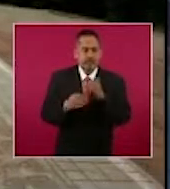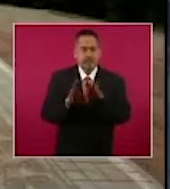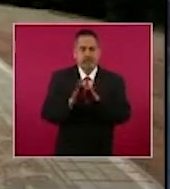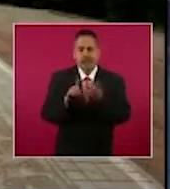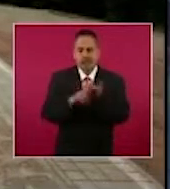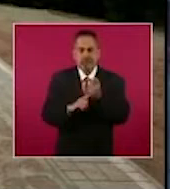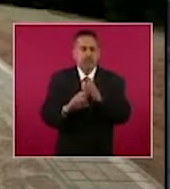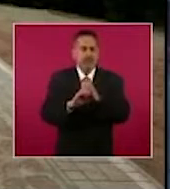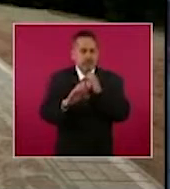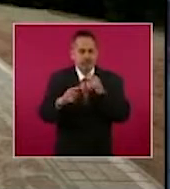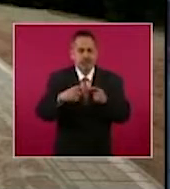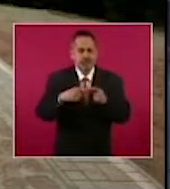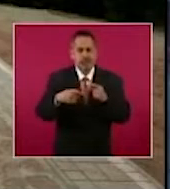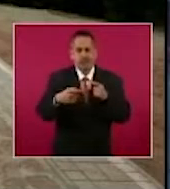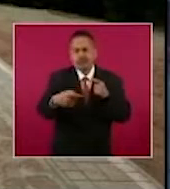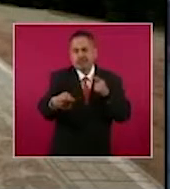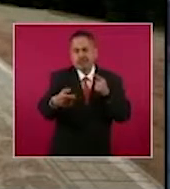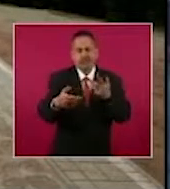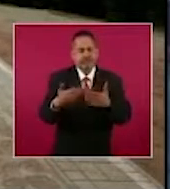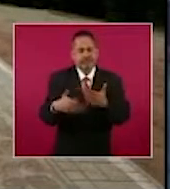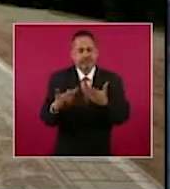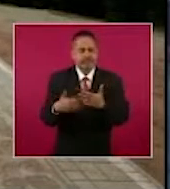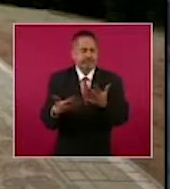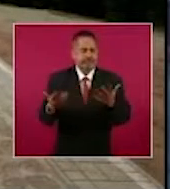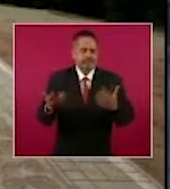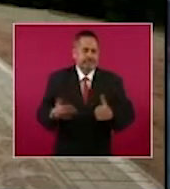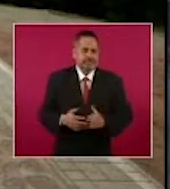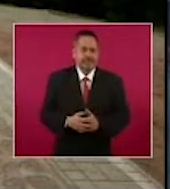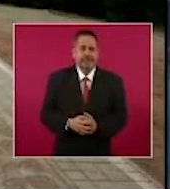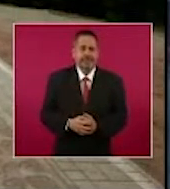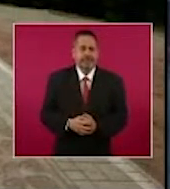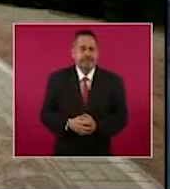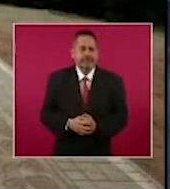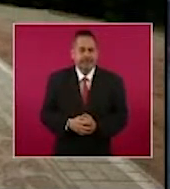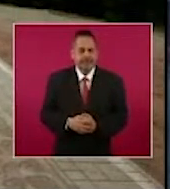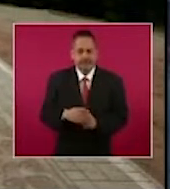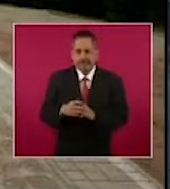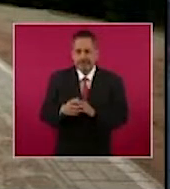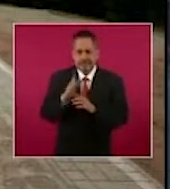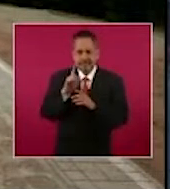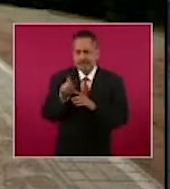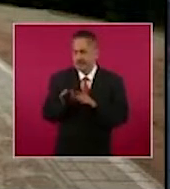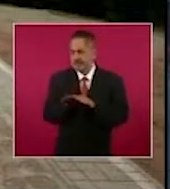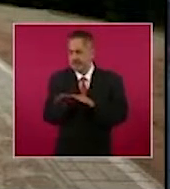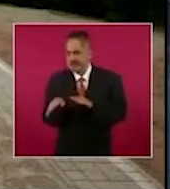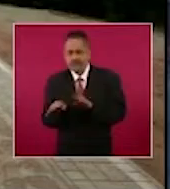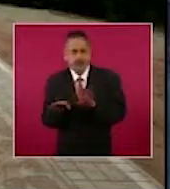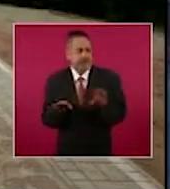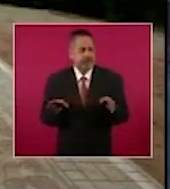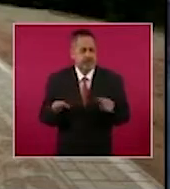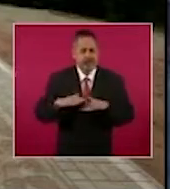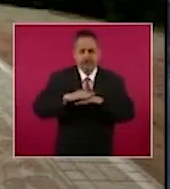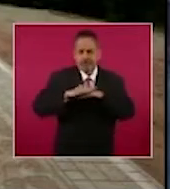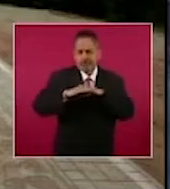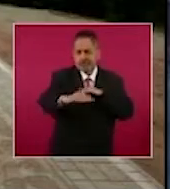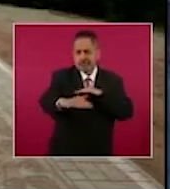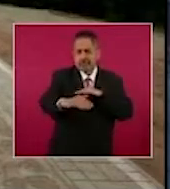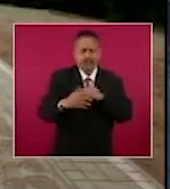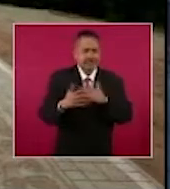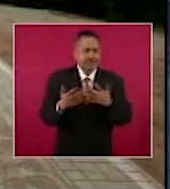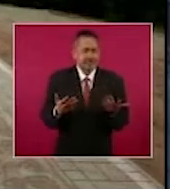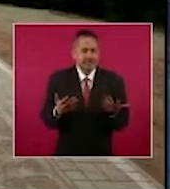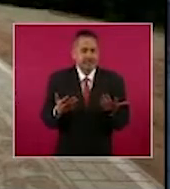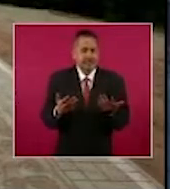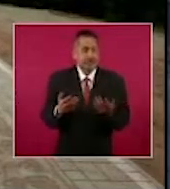con ellos. En este sentido, la gente que vive en esas poblaciones, en esos lugares originarios. Ellos